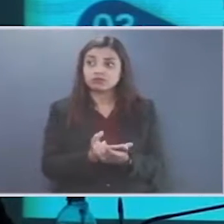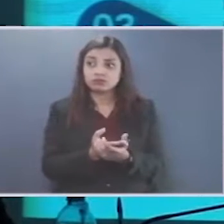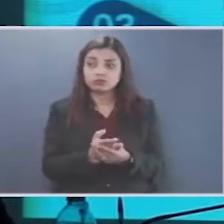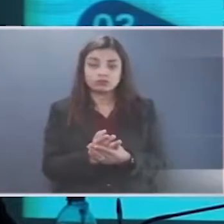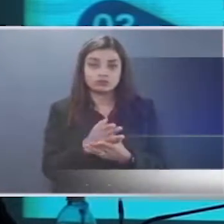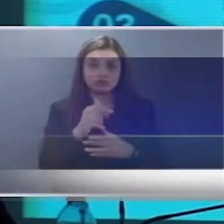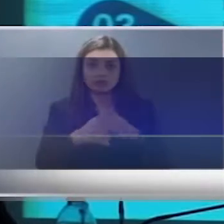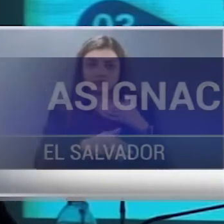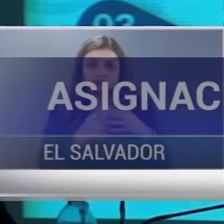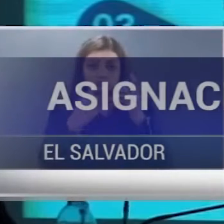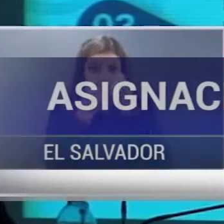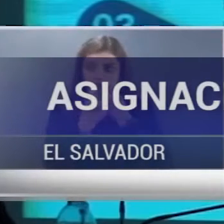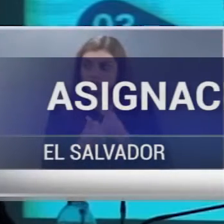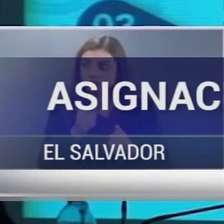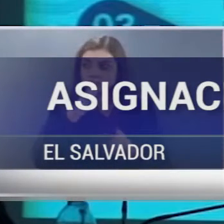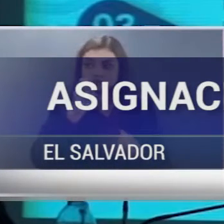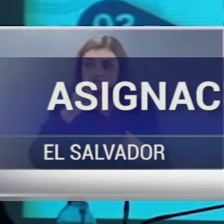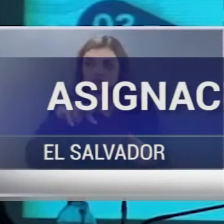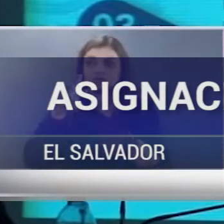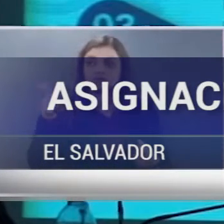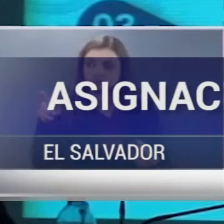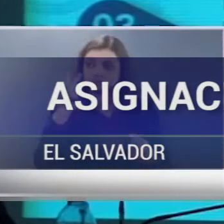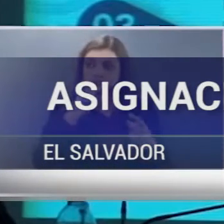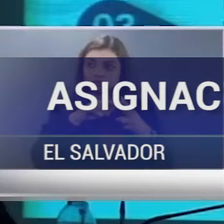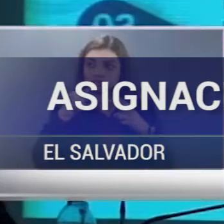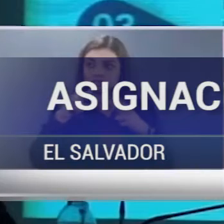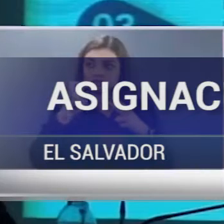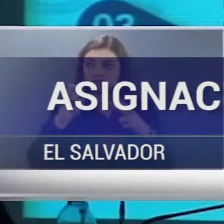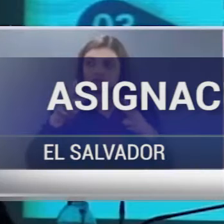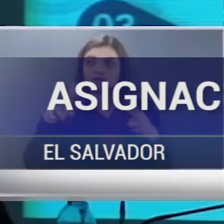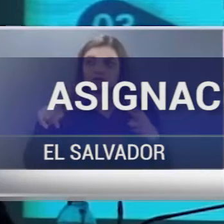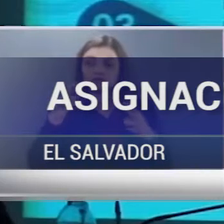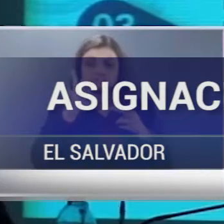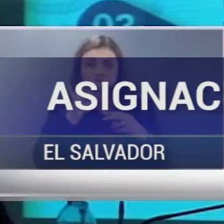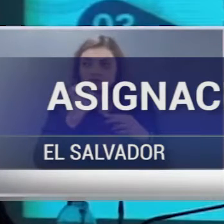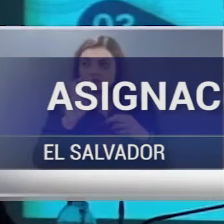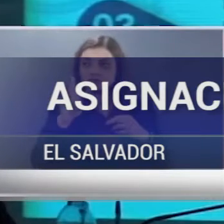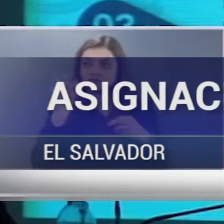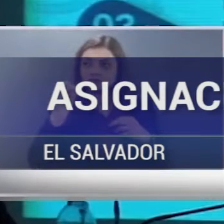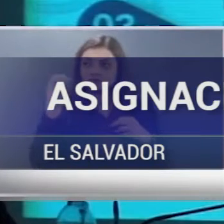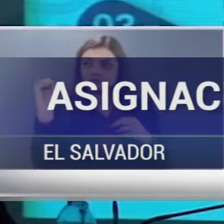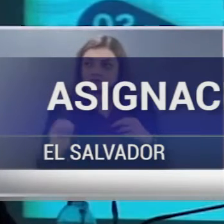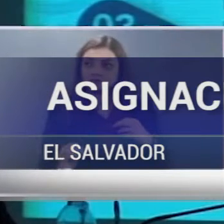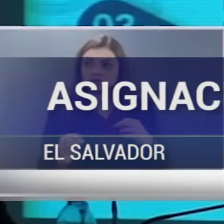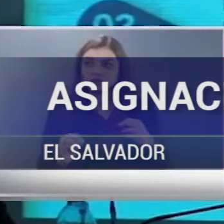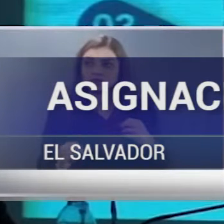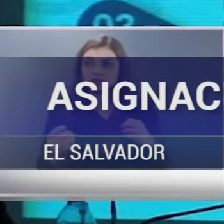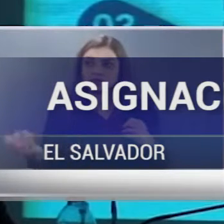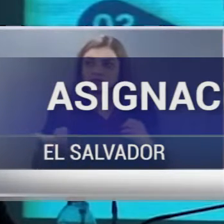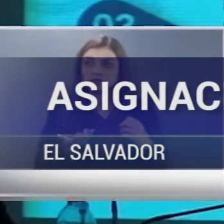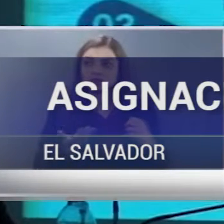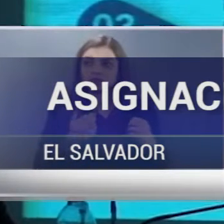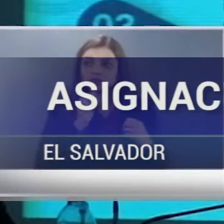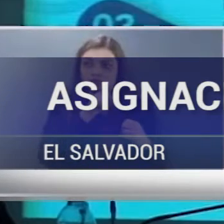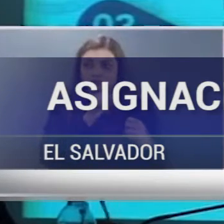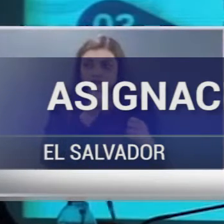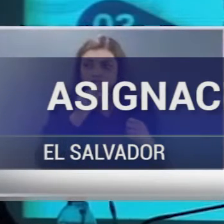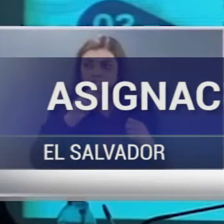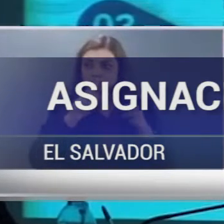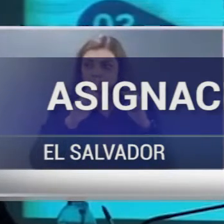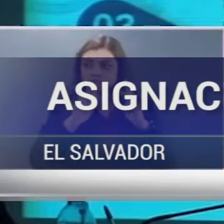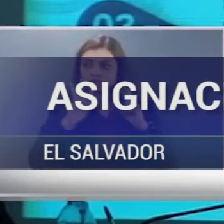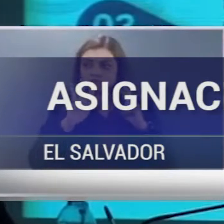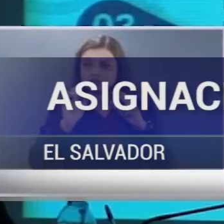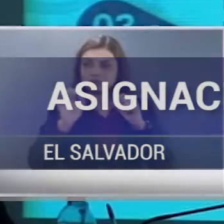caso el presupuesto en relación a el 2022 al 2021 de 4.4 por ciento de esto se ha pasado de 1.000 37.5 millones